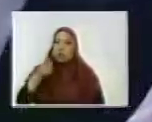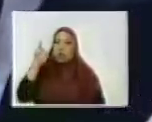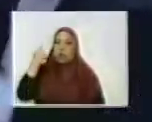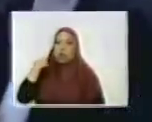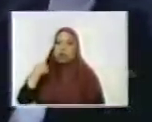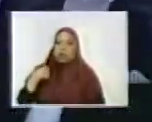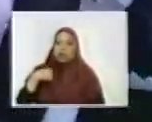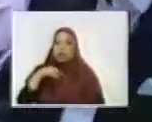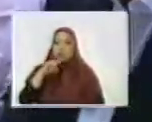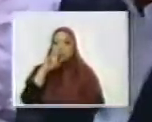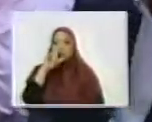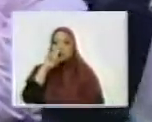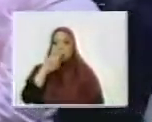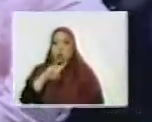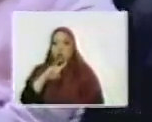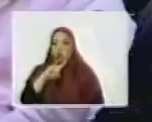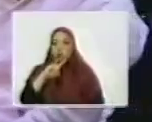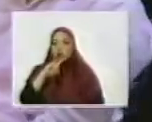19 de noviembre